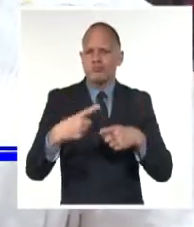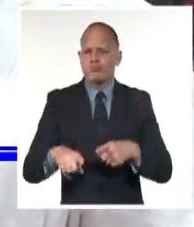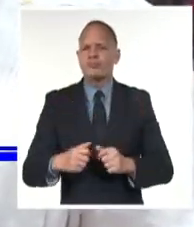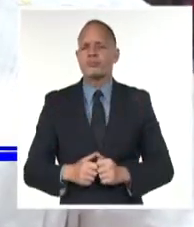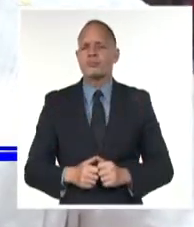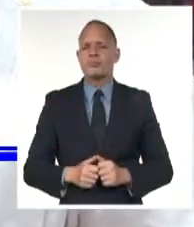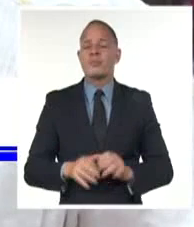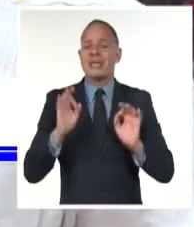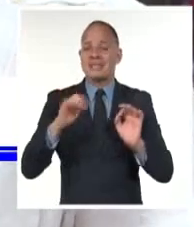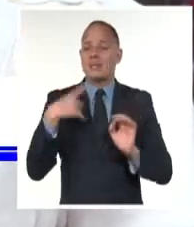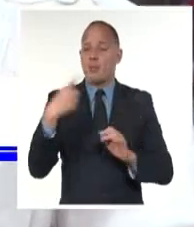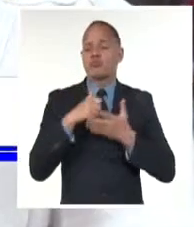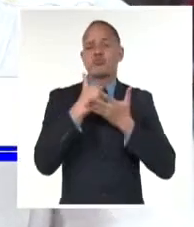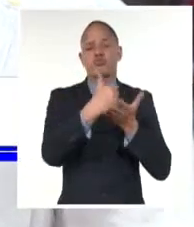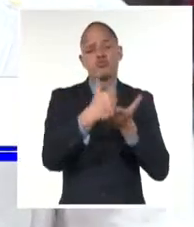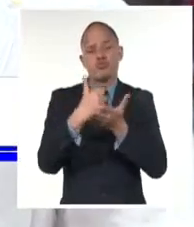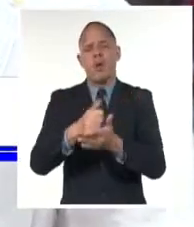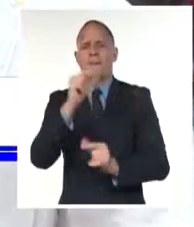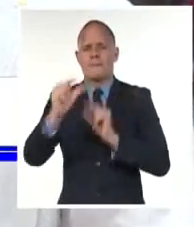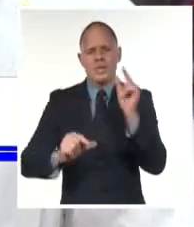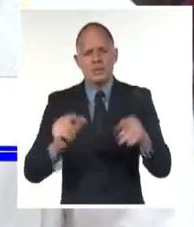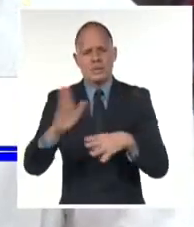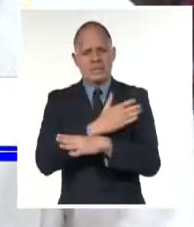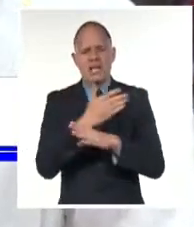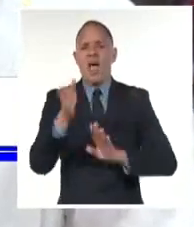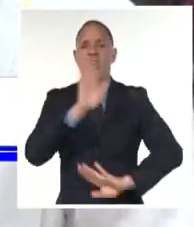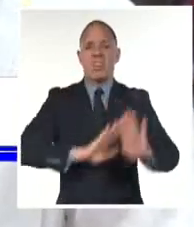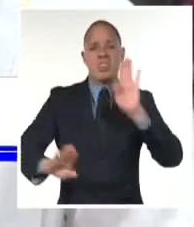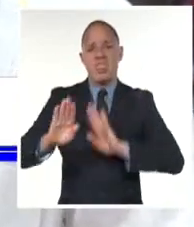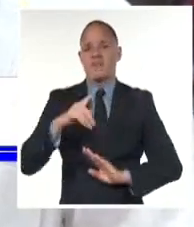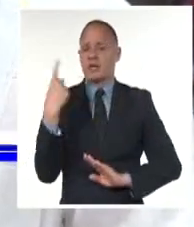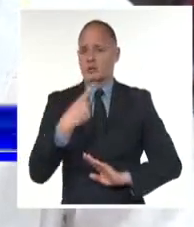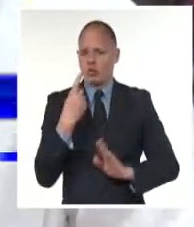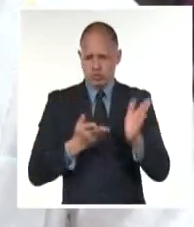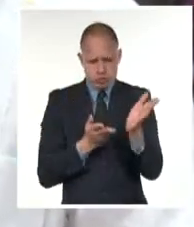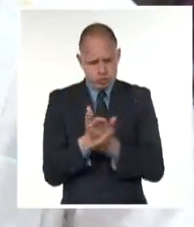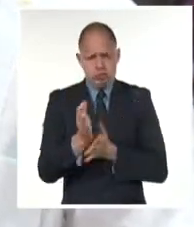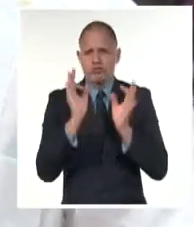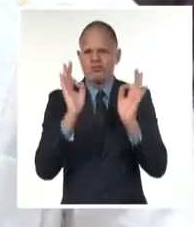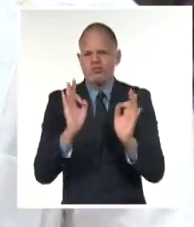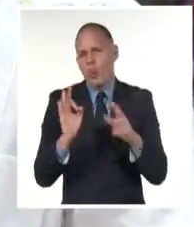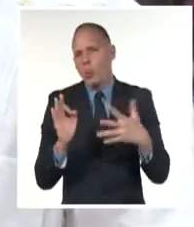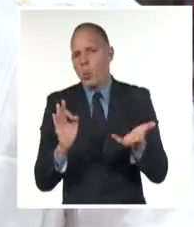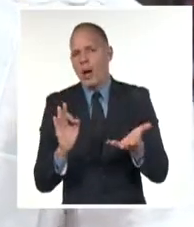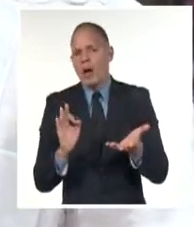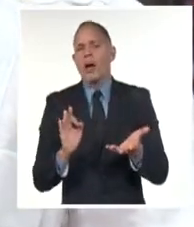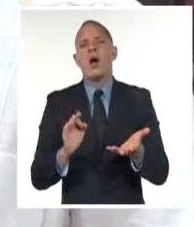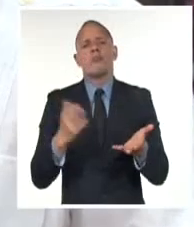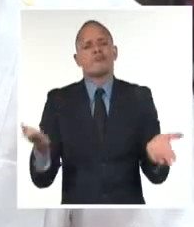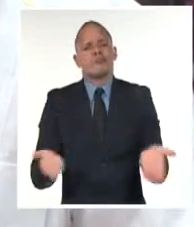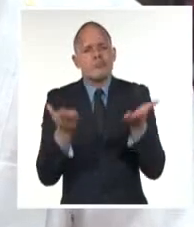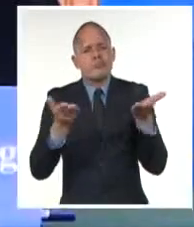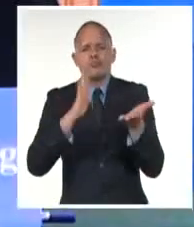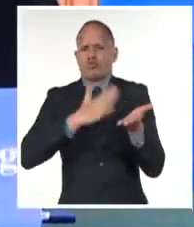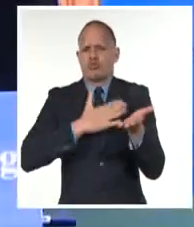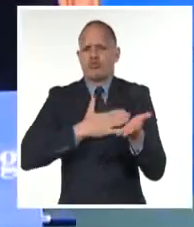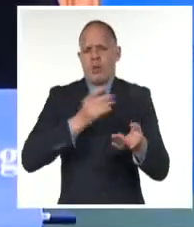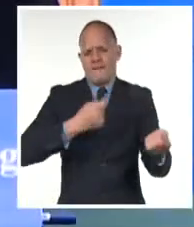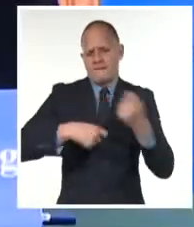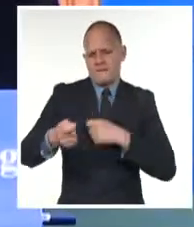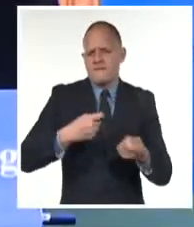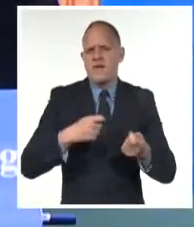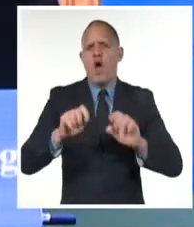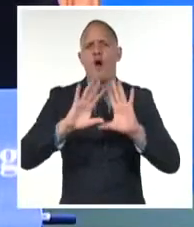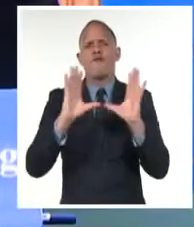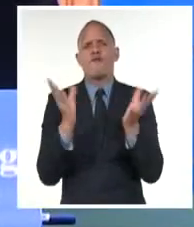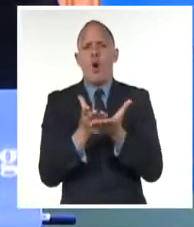que defiende su derecho a seguir construyendo un modelo de desarrollo económico